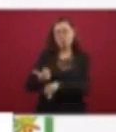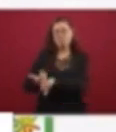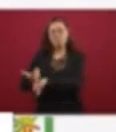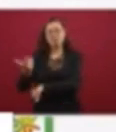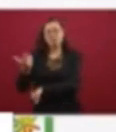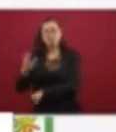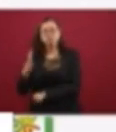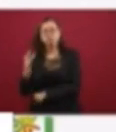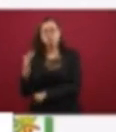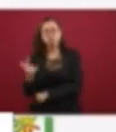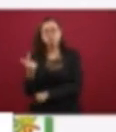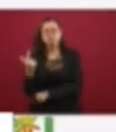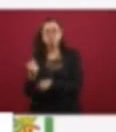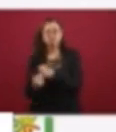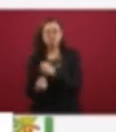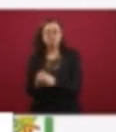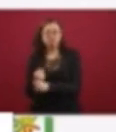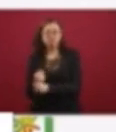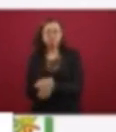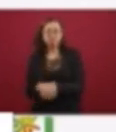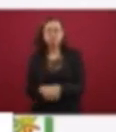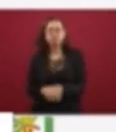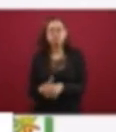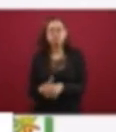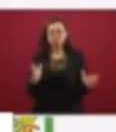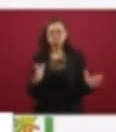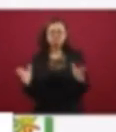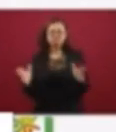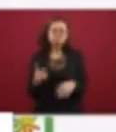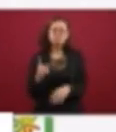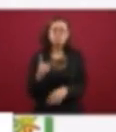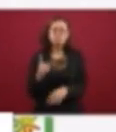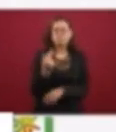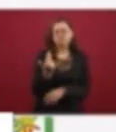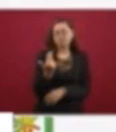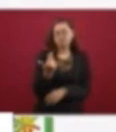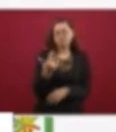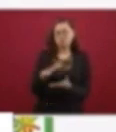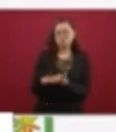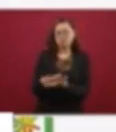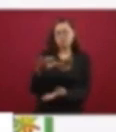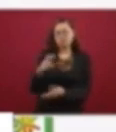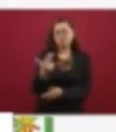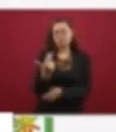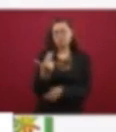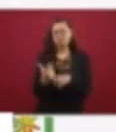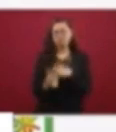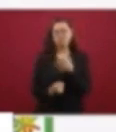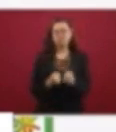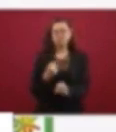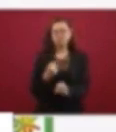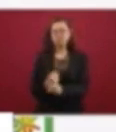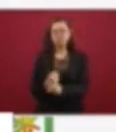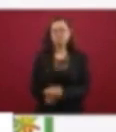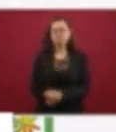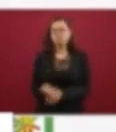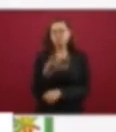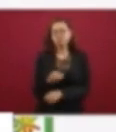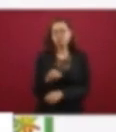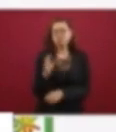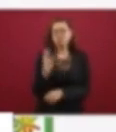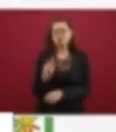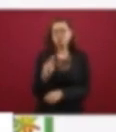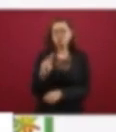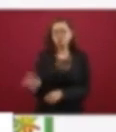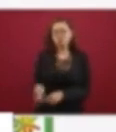los 540 atletas, a sus entrenadores. Entonces ahí van todos en este tema. Es en donde yo te digo que hay una